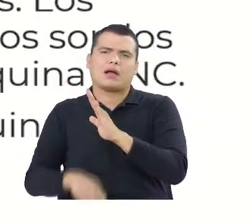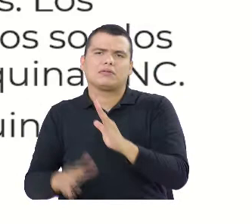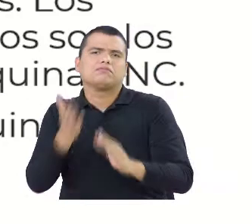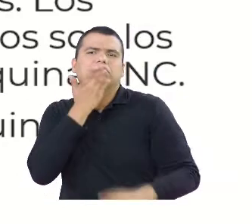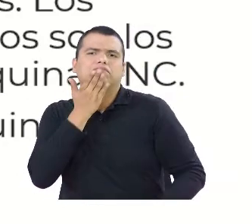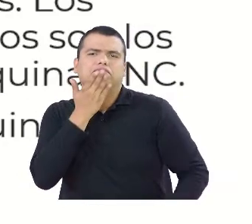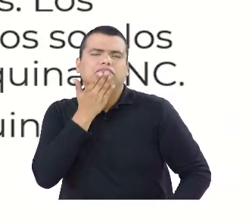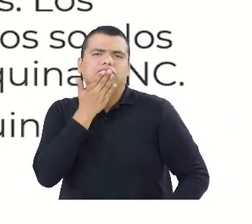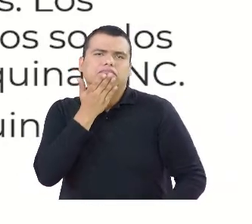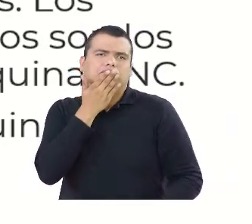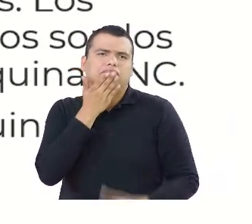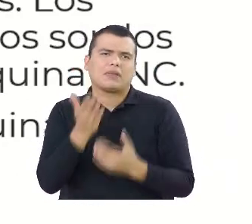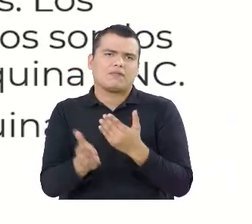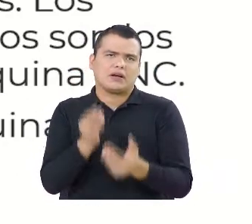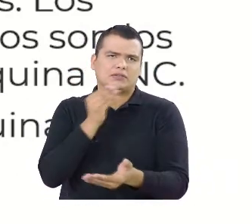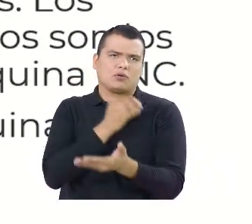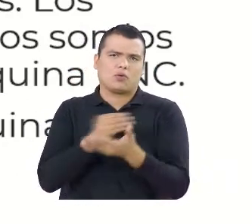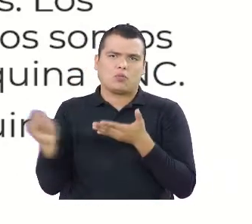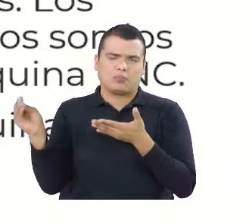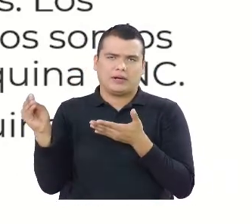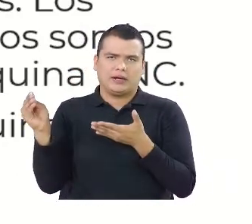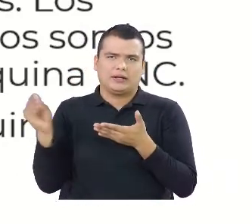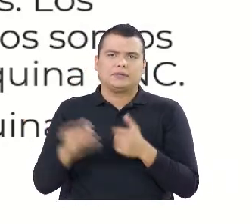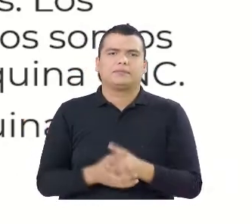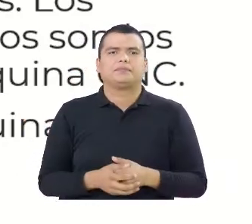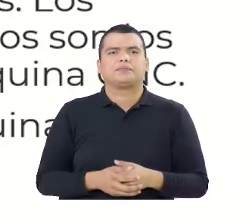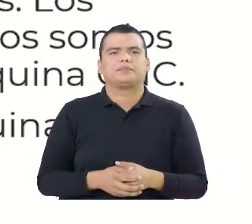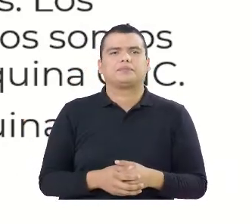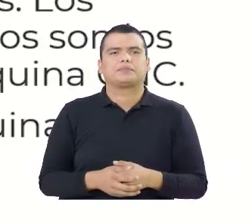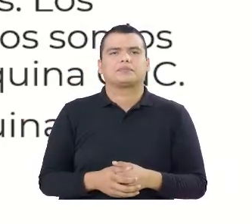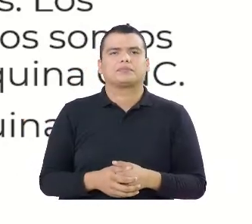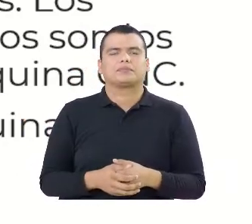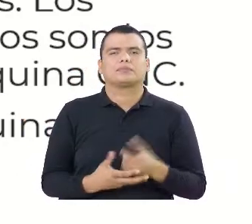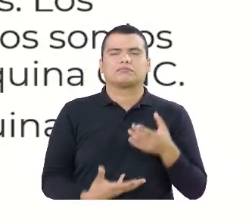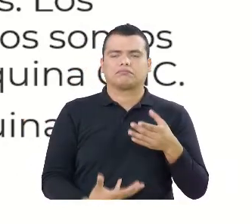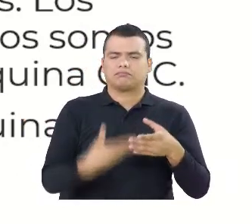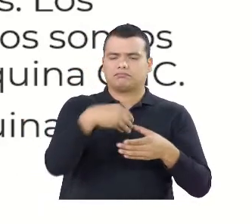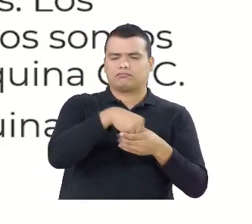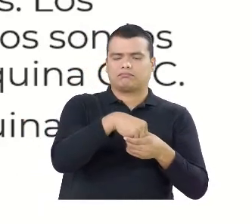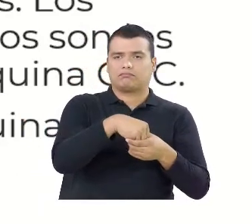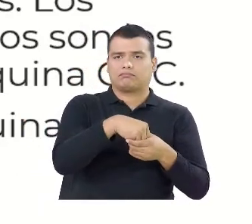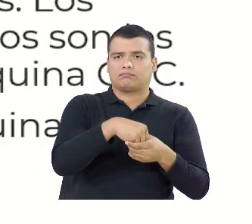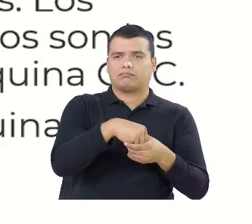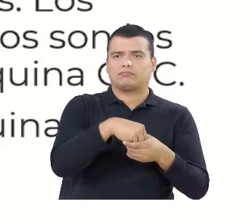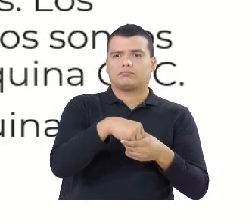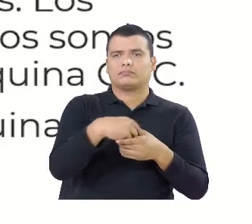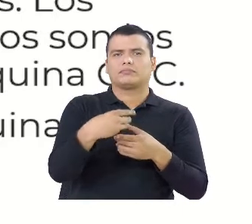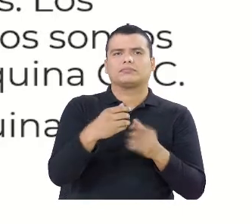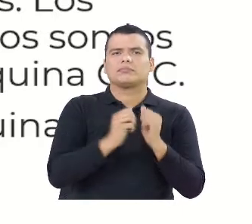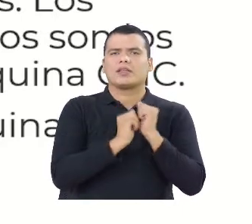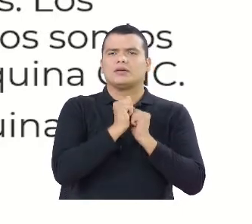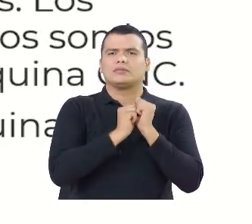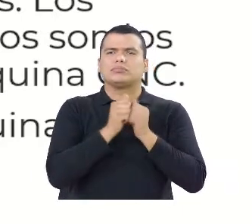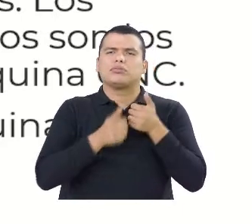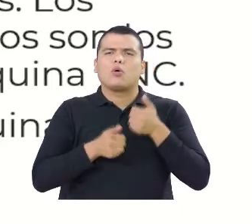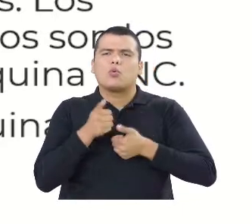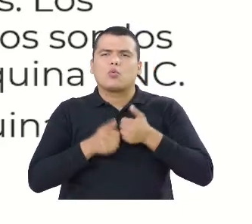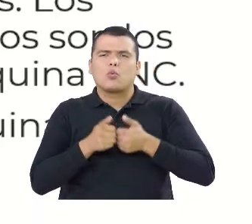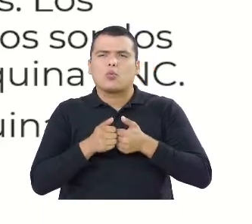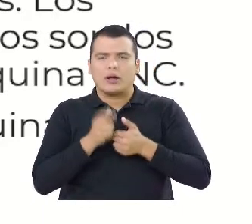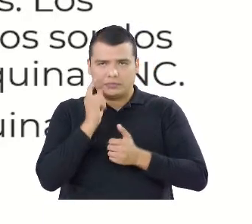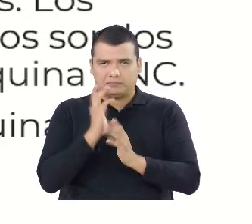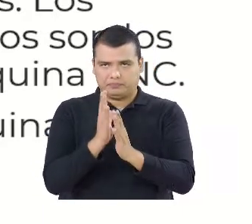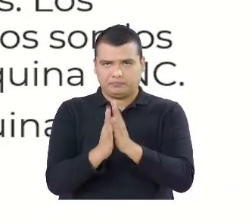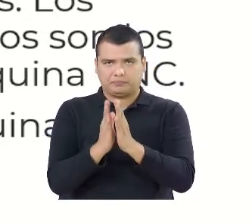económico. Por ejemplo, aquí tenemos los componentes que nos hacen esta maquinita, por ejemplo.